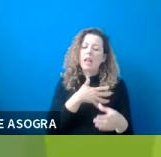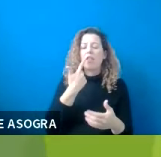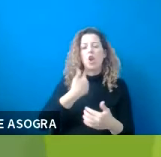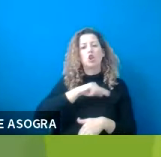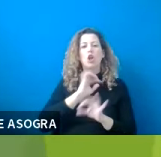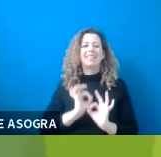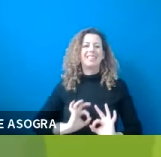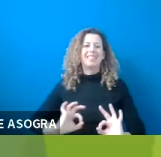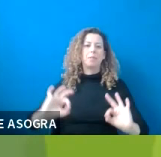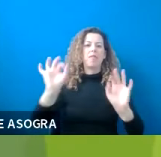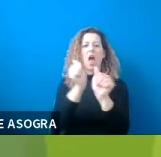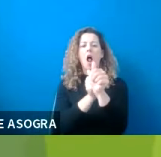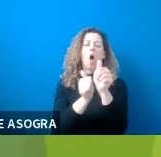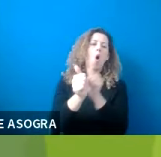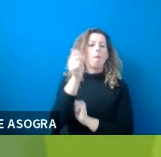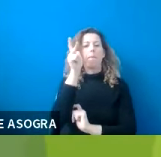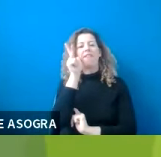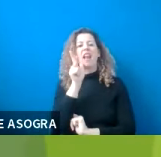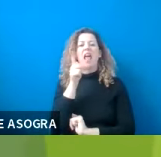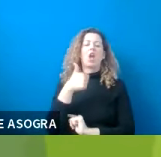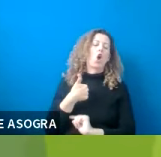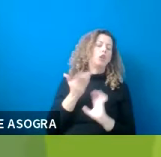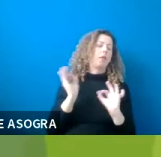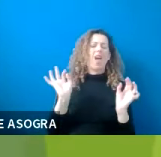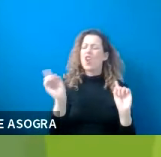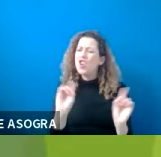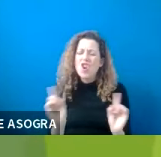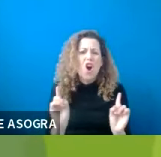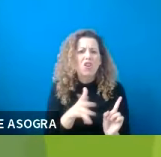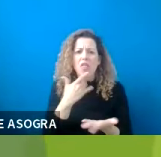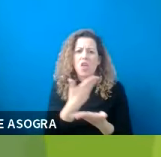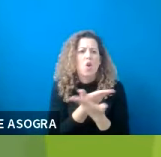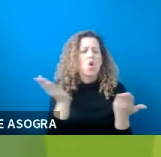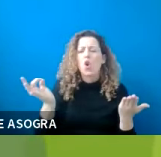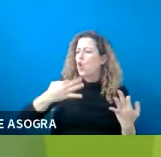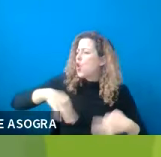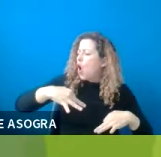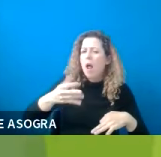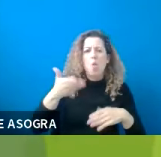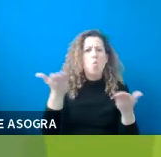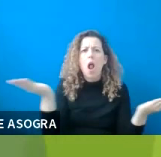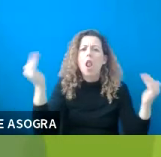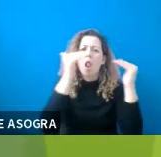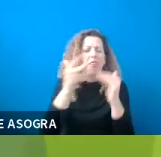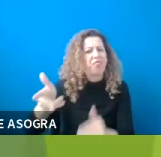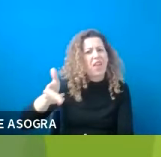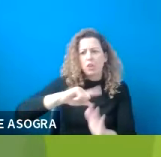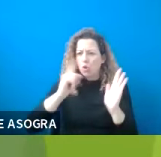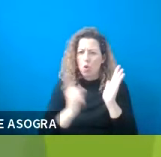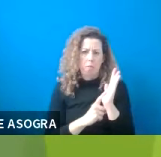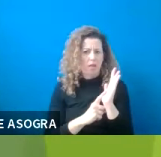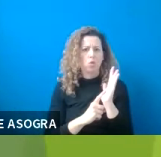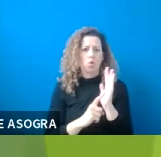fuéramos usuarios con más privilegios que nadie, sino como usuarios iguales que cualquier persona de pleno derecho.